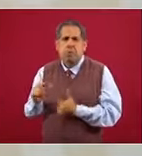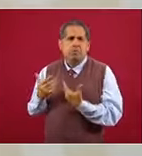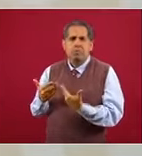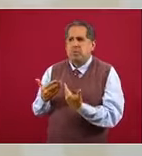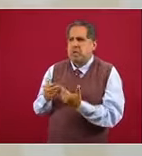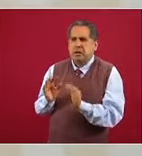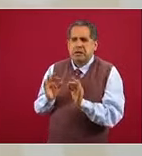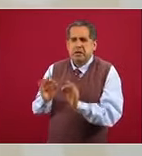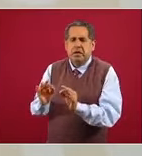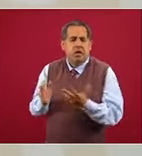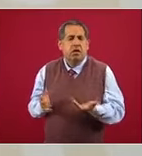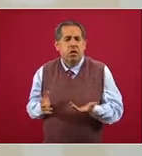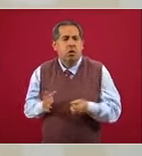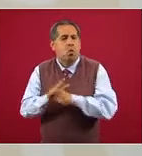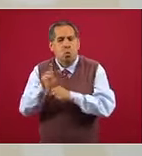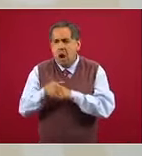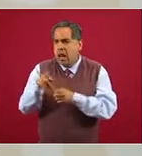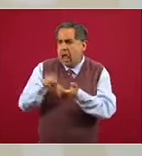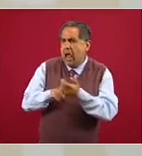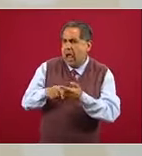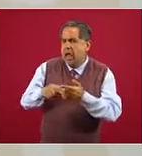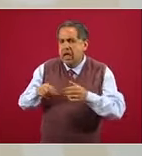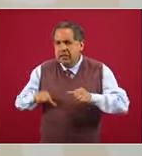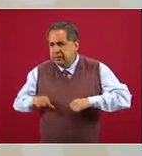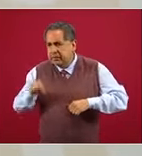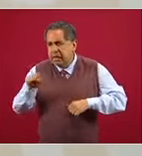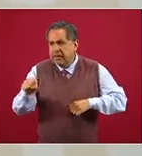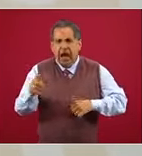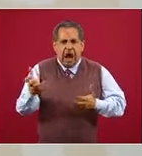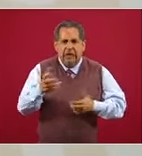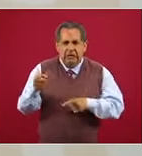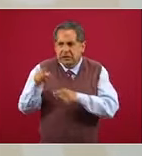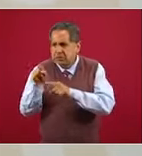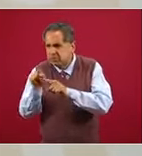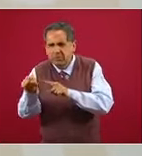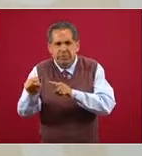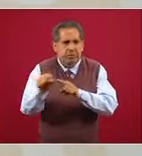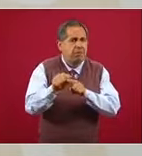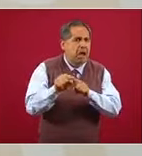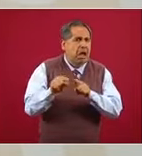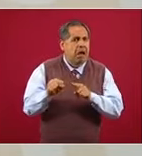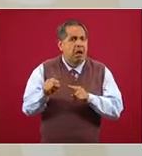que ver cuáles son las actividades específicas que se están haciendo en estos